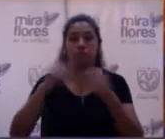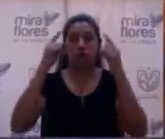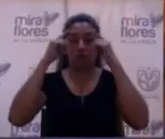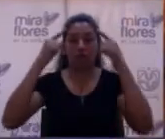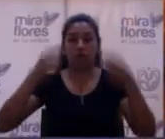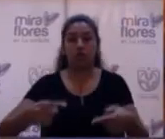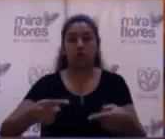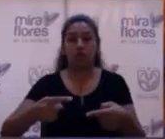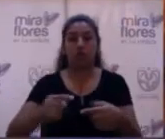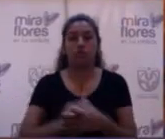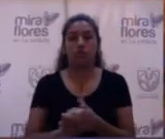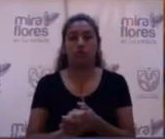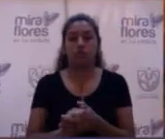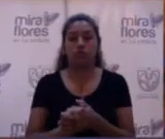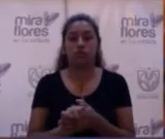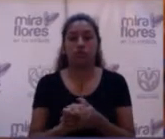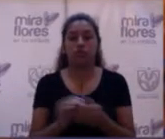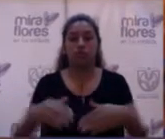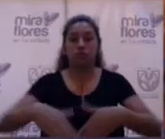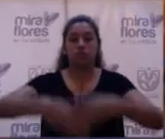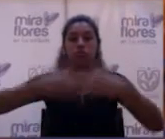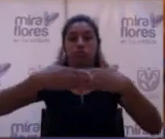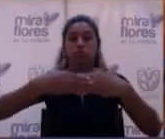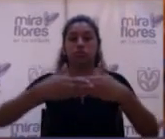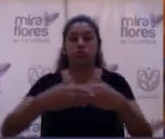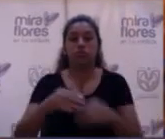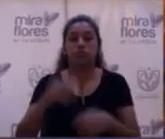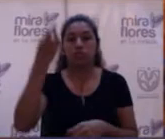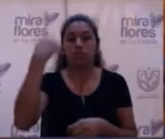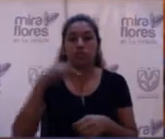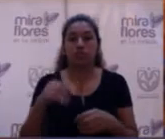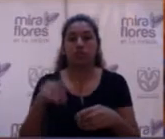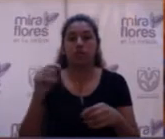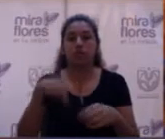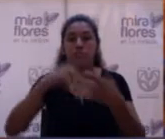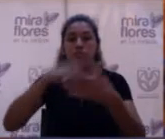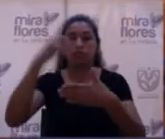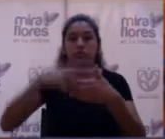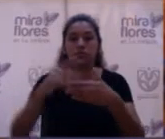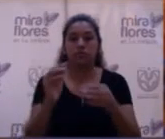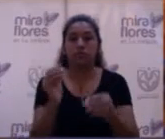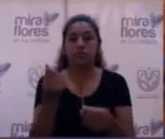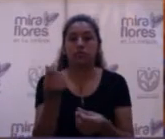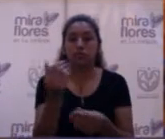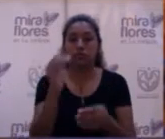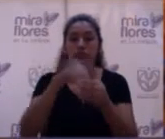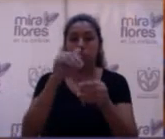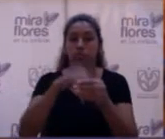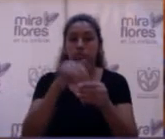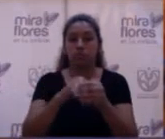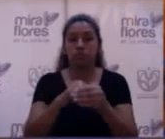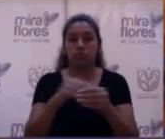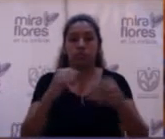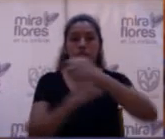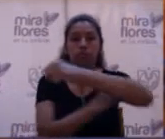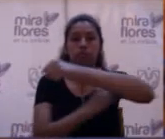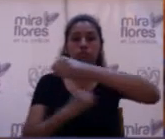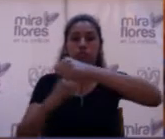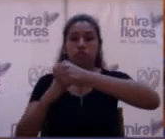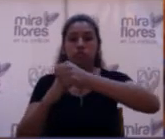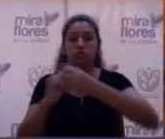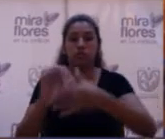consejo que aprueba la suscripción del convenio específico para la ejecución del proyecto de inversión pública, creación del puente de la amistad en